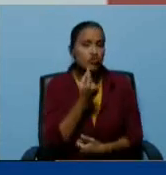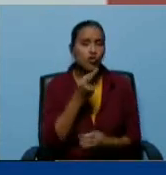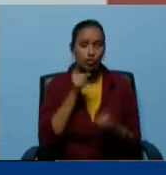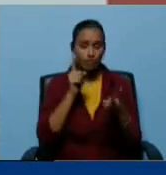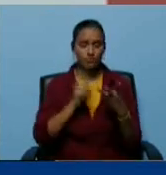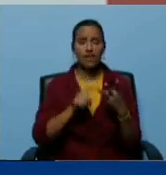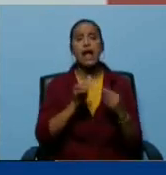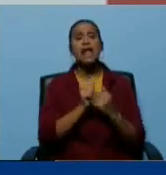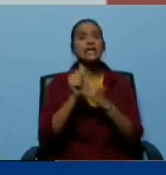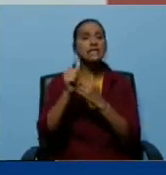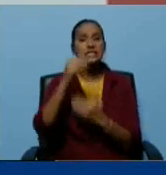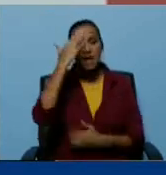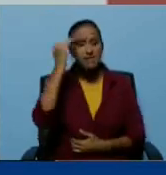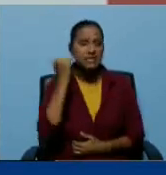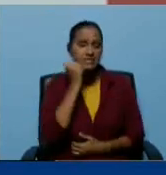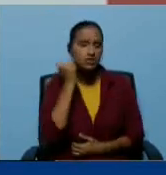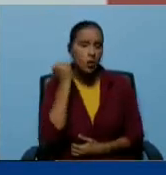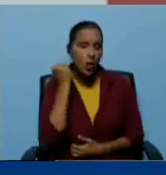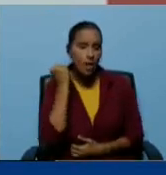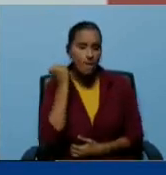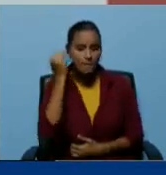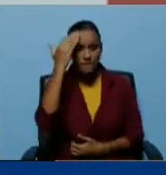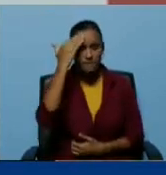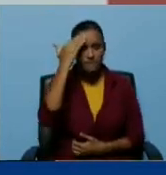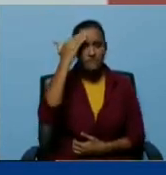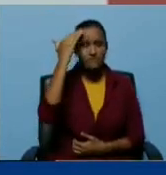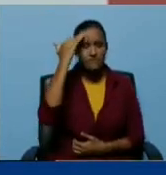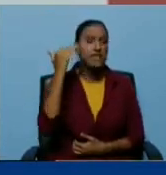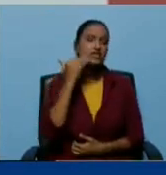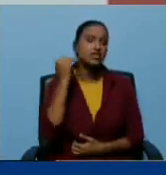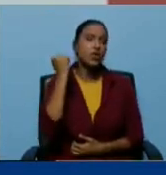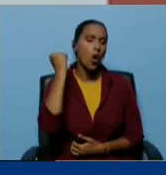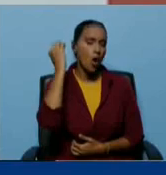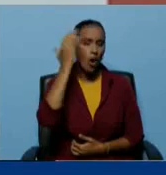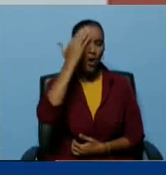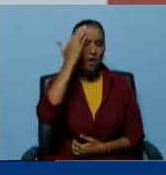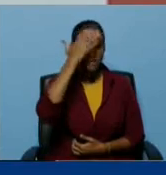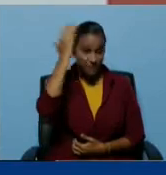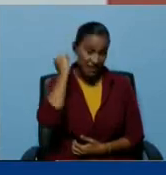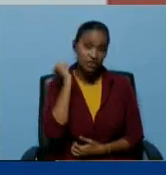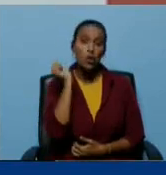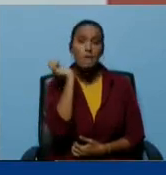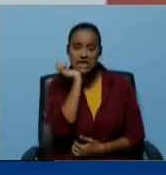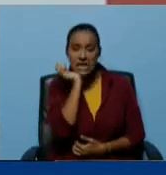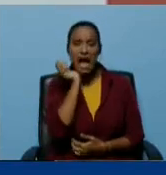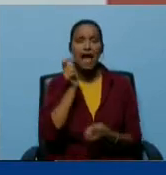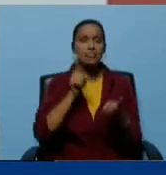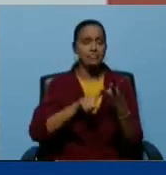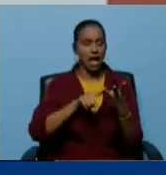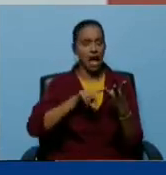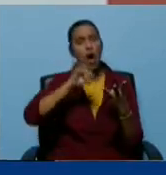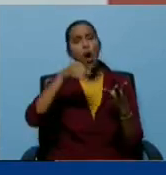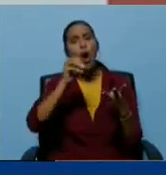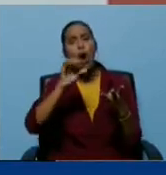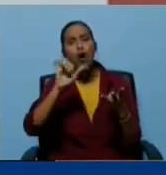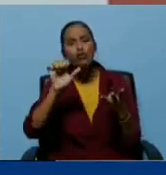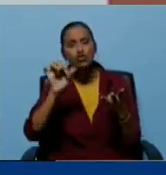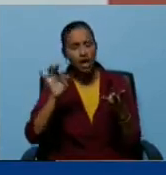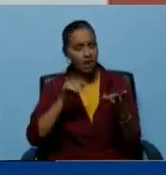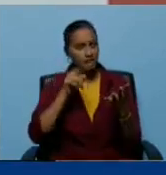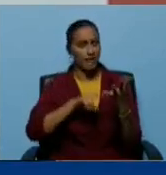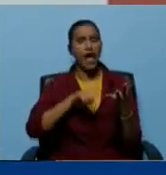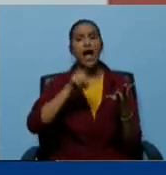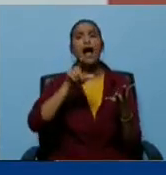Urdaneta, Francisco de Miranda, Josefa Joaquina Sánchez, que en su forma fueron profetas, porque profetizaron un futuro de libertad,